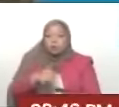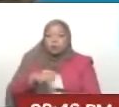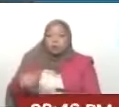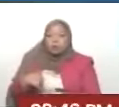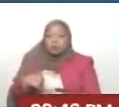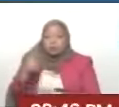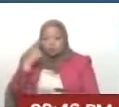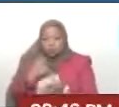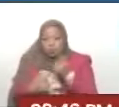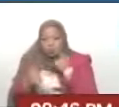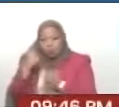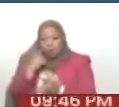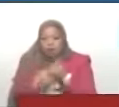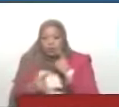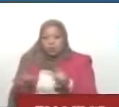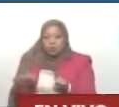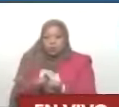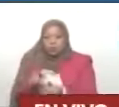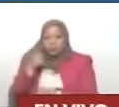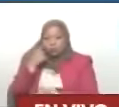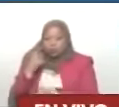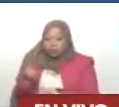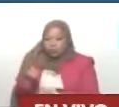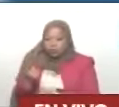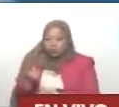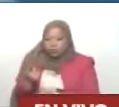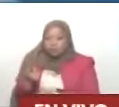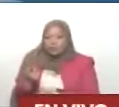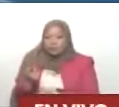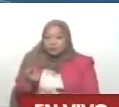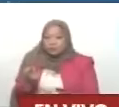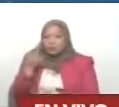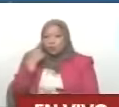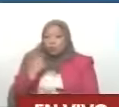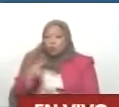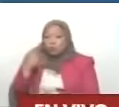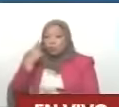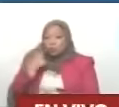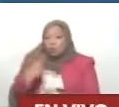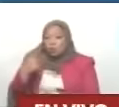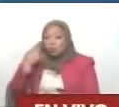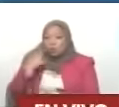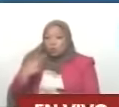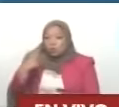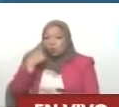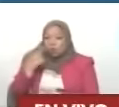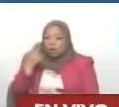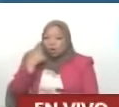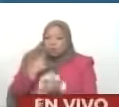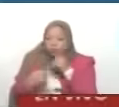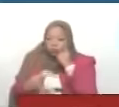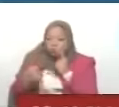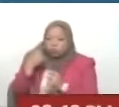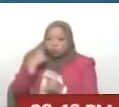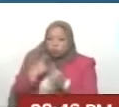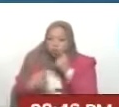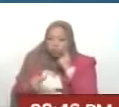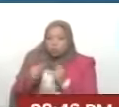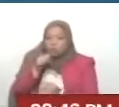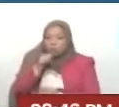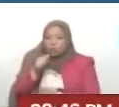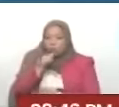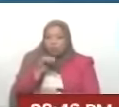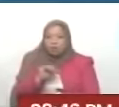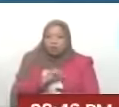de llorar también, así que yo bellísimo. Yo te veo allí con tus lágrimas, con tus sentimientos